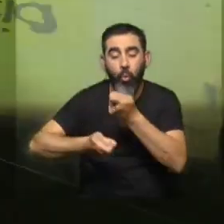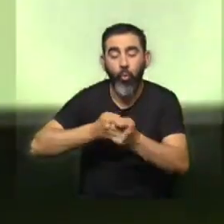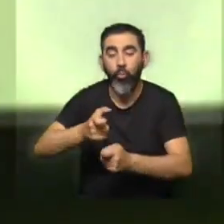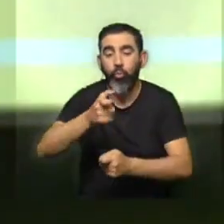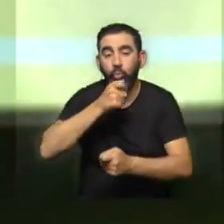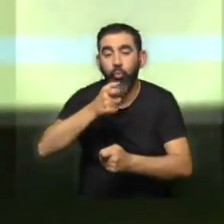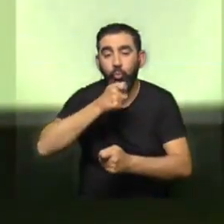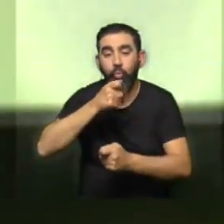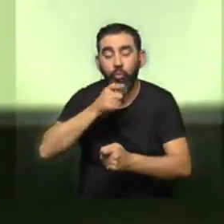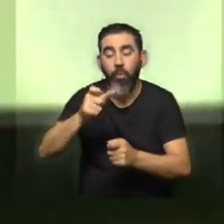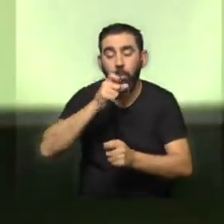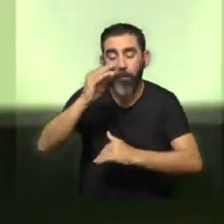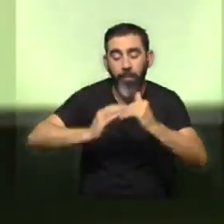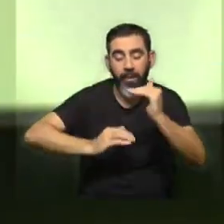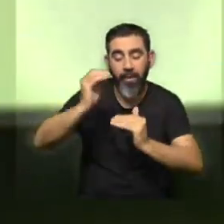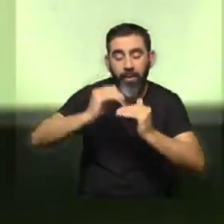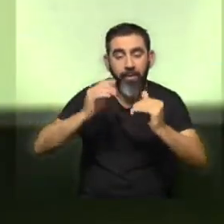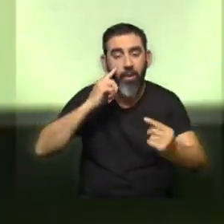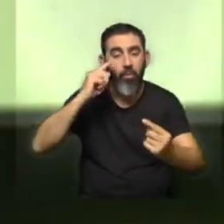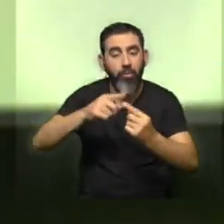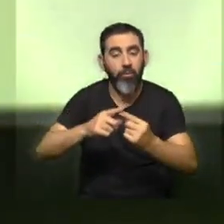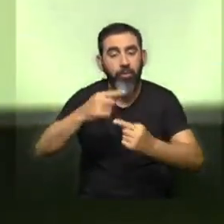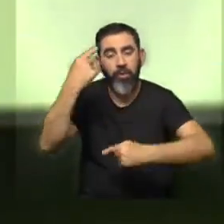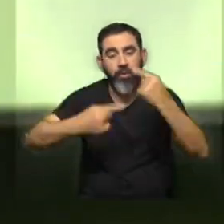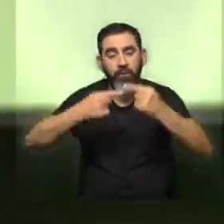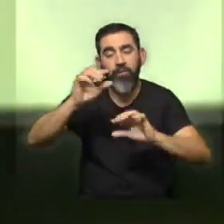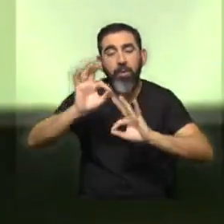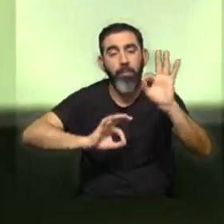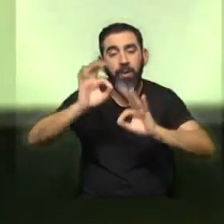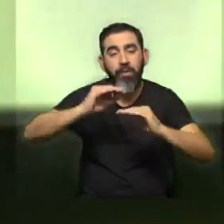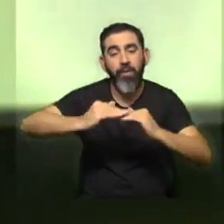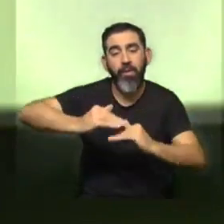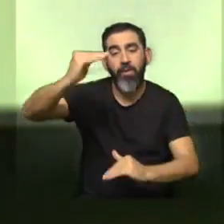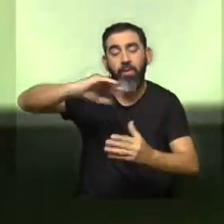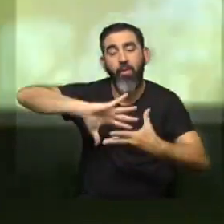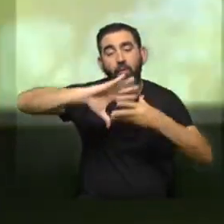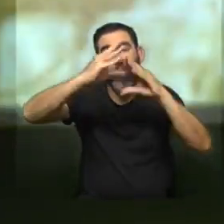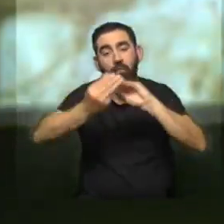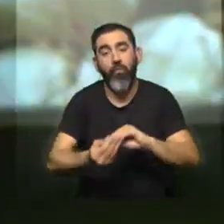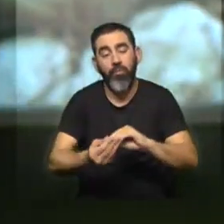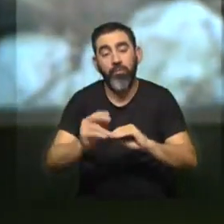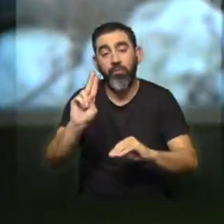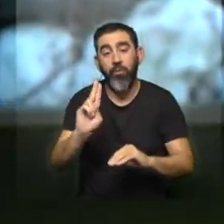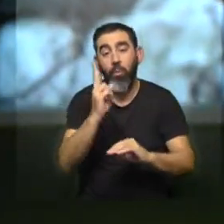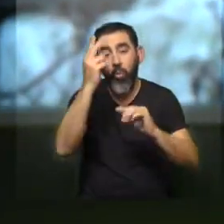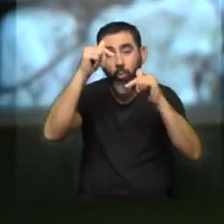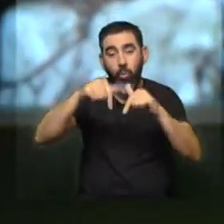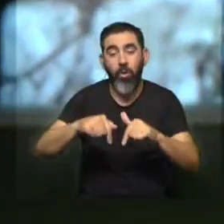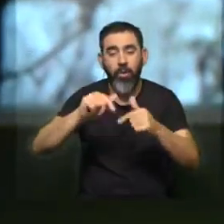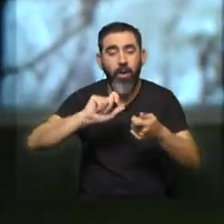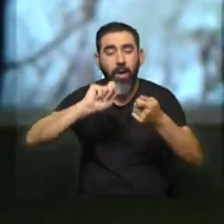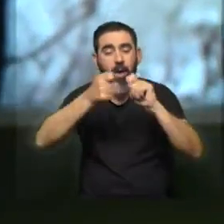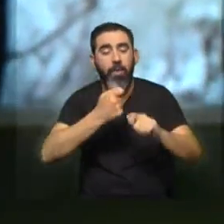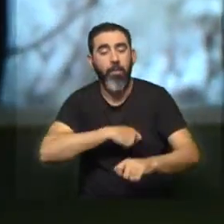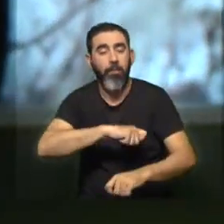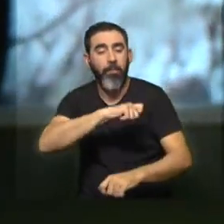de acumular piedras con alguna intención. Las hay de distinto tamaño, altura, forma. Y bueno, y en Uruguay se castellanizó la palabra